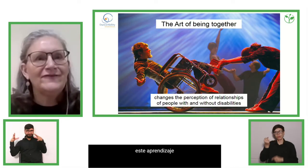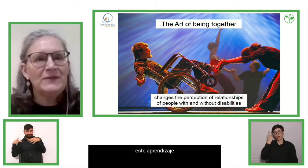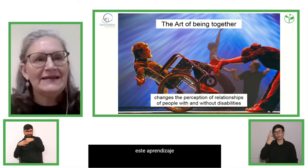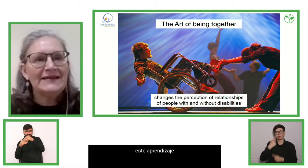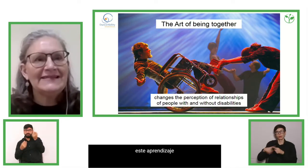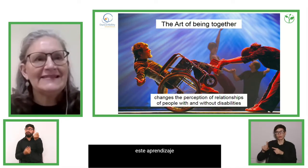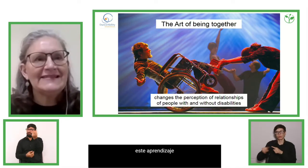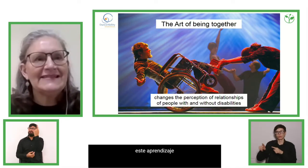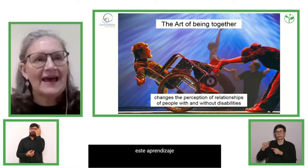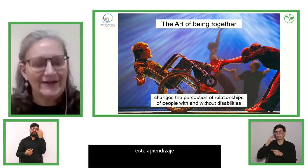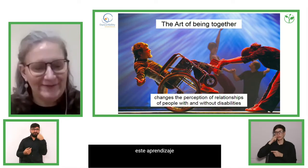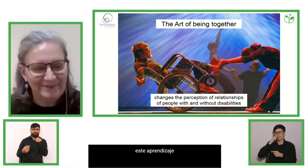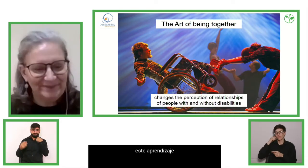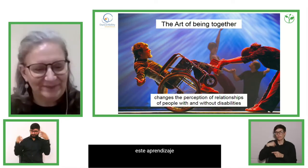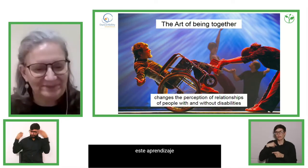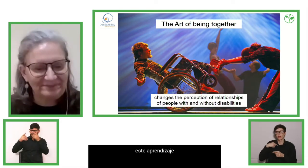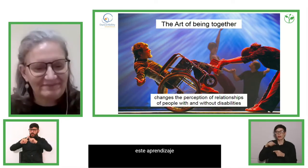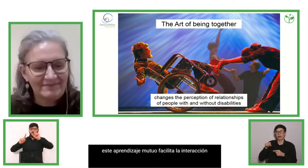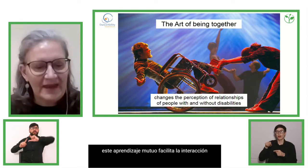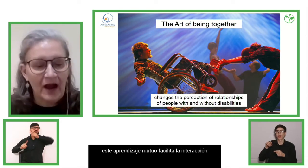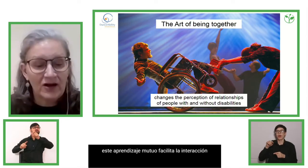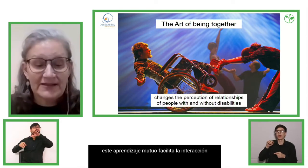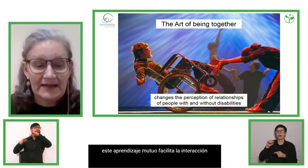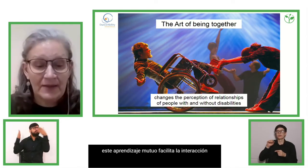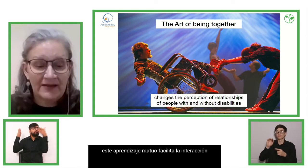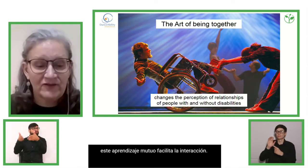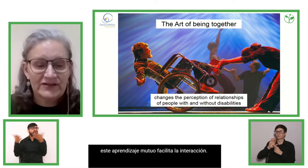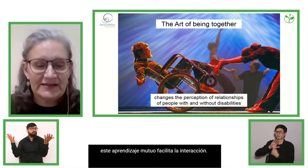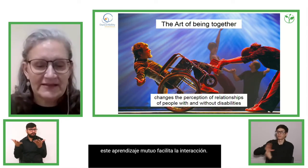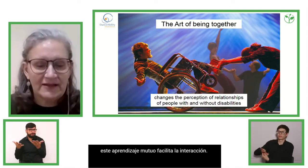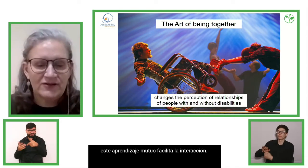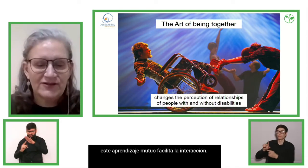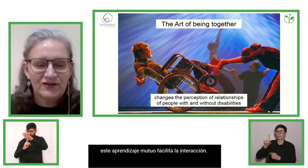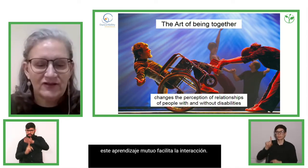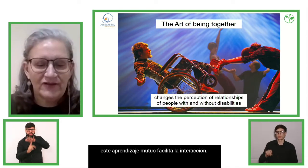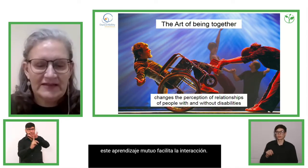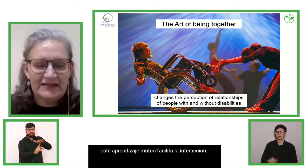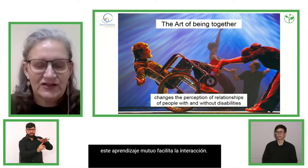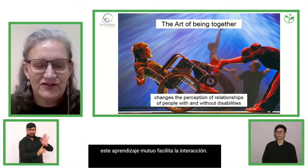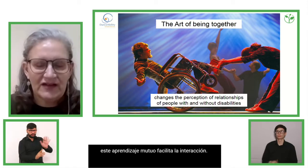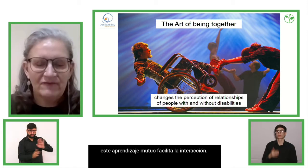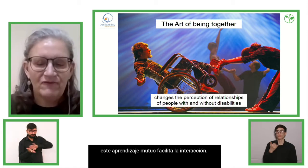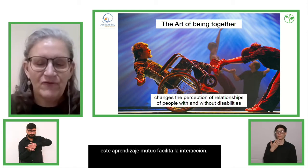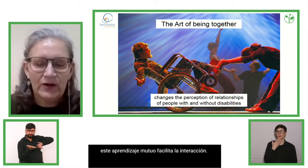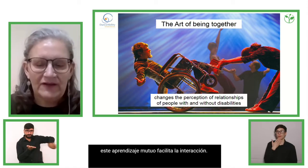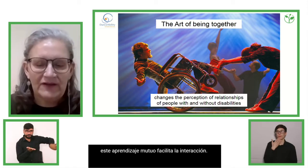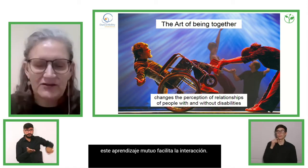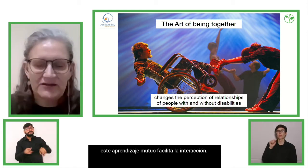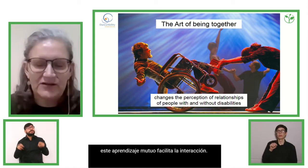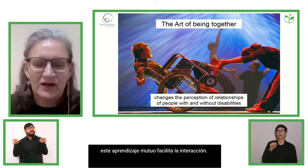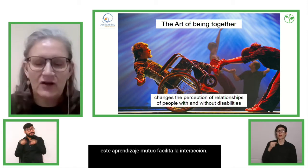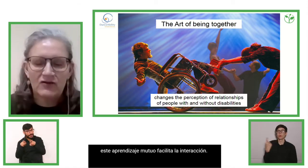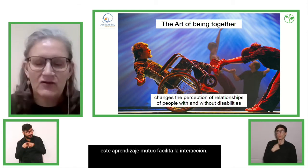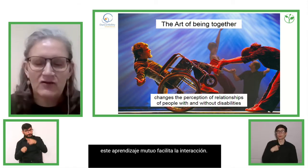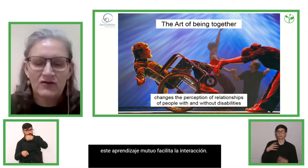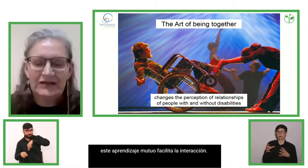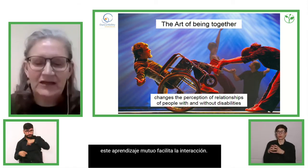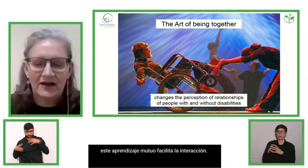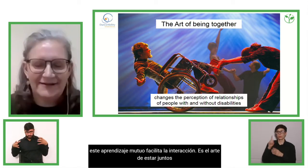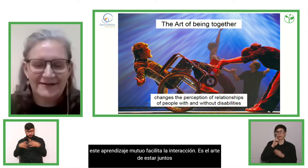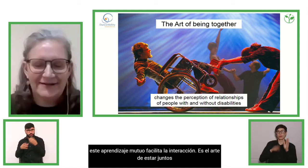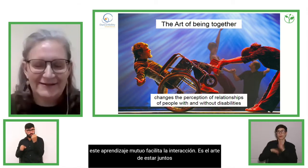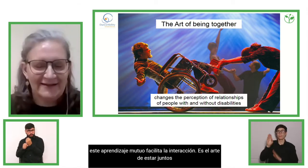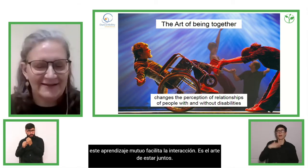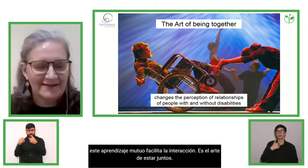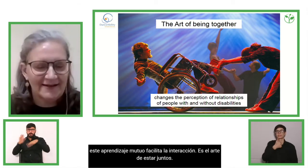Danceability es el arte de estar juntos. Nuestro equipo tiene más de 600 profesores